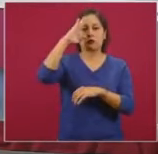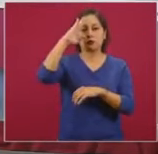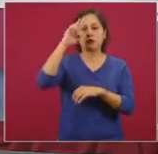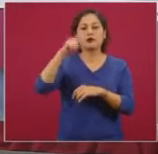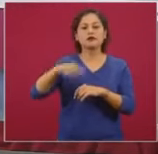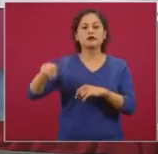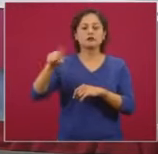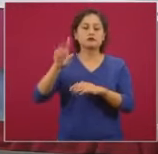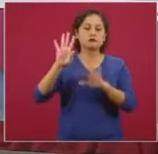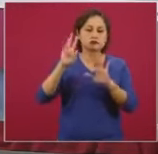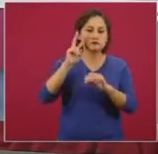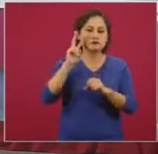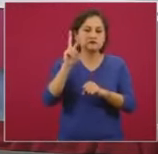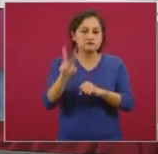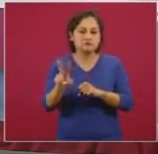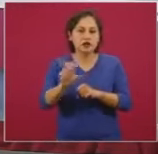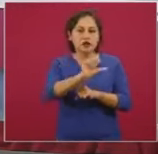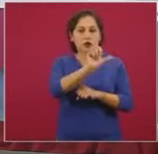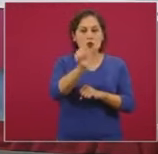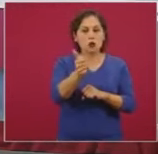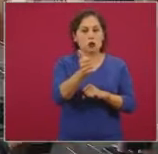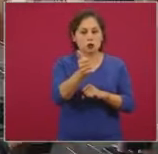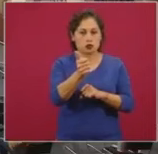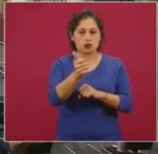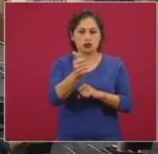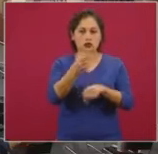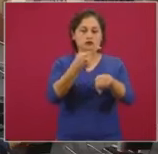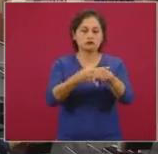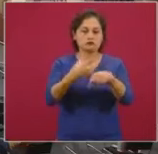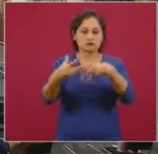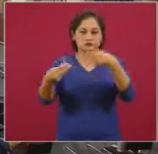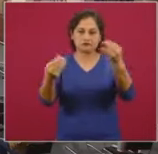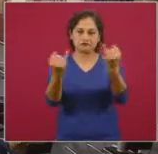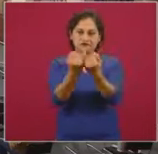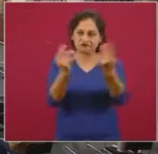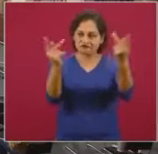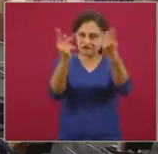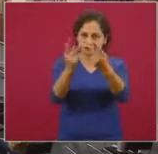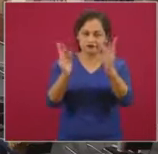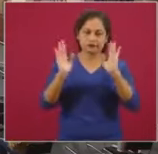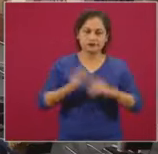menos consistente con lo que observamos en la curva epidémica. La siguiente, por favor.